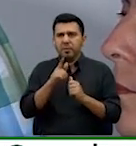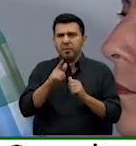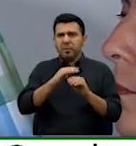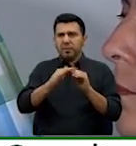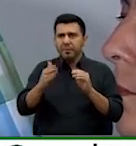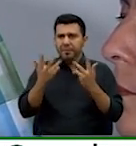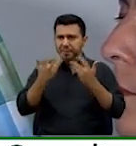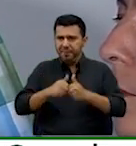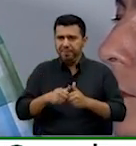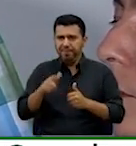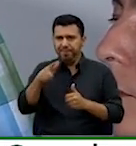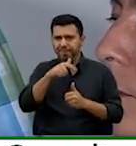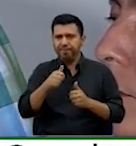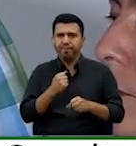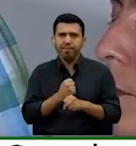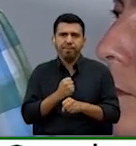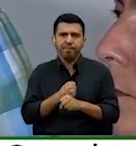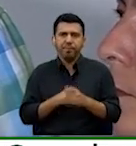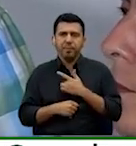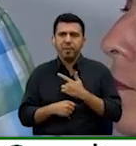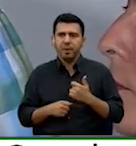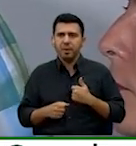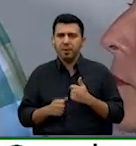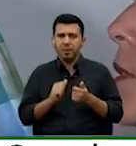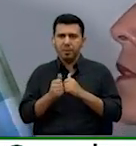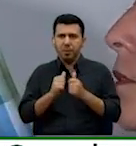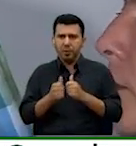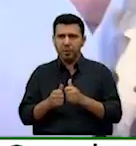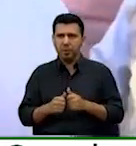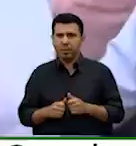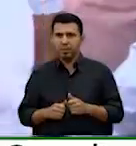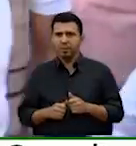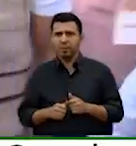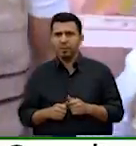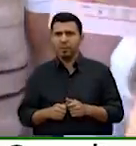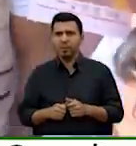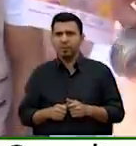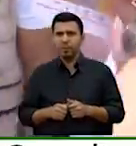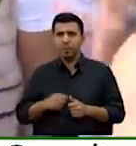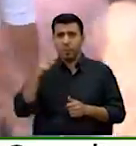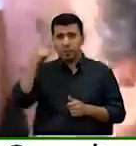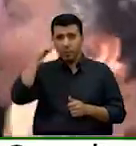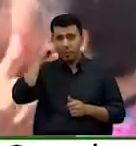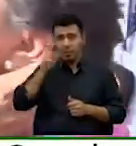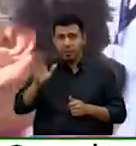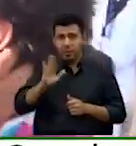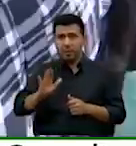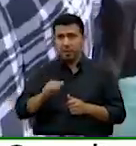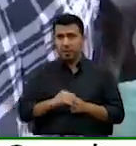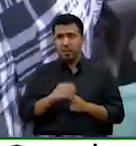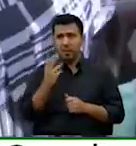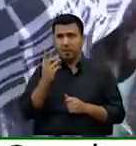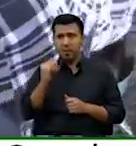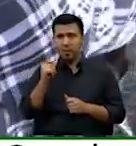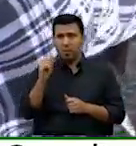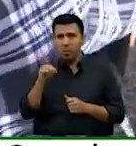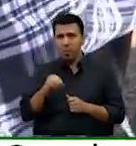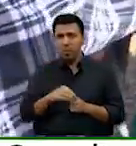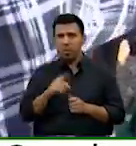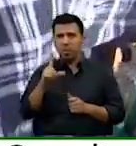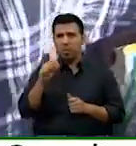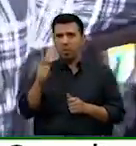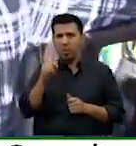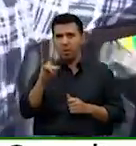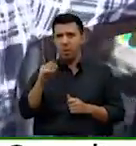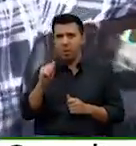empresa que trabaja también por la salud y por el deporte. Para el gobernador del departamento William Villamizar Laguado y la gestora social Cecilia